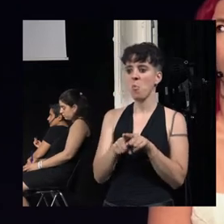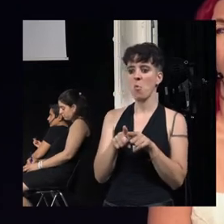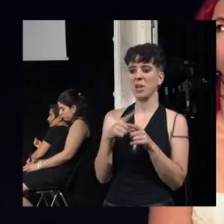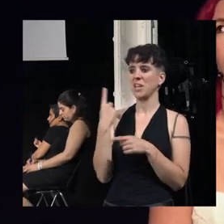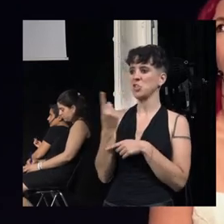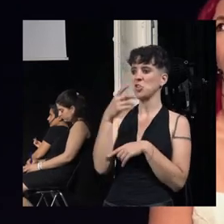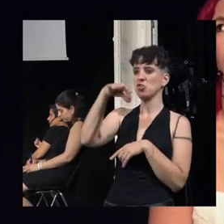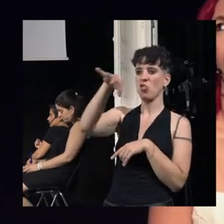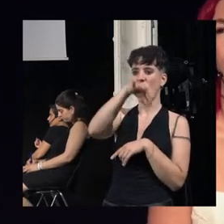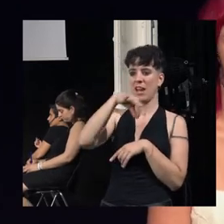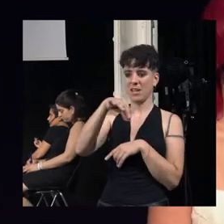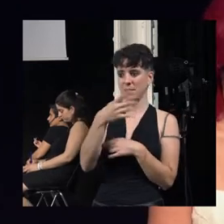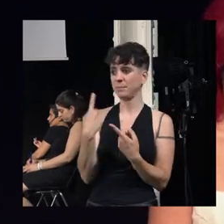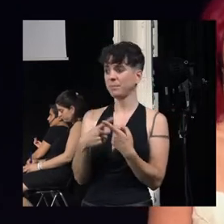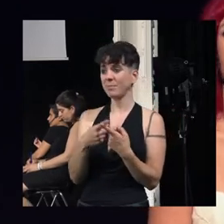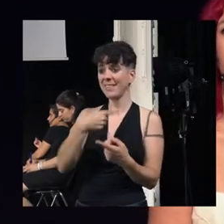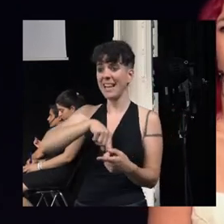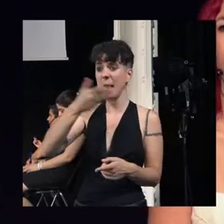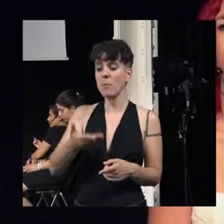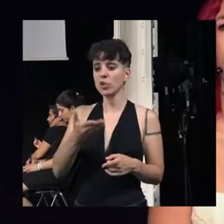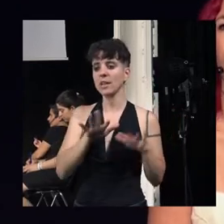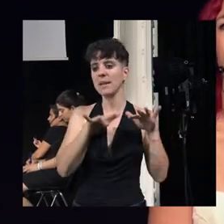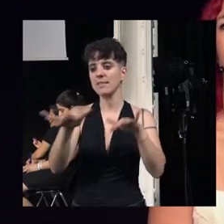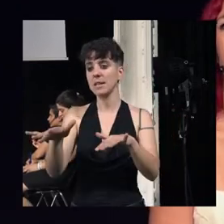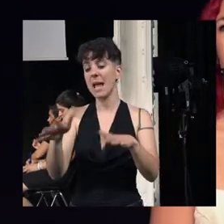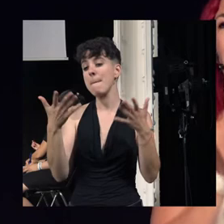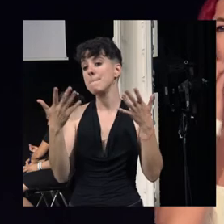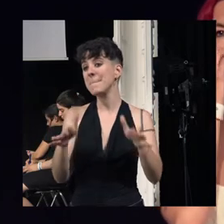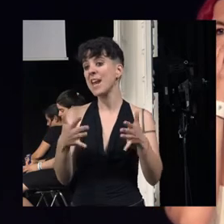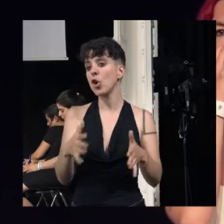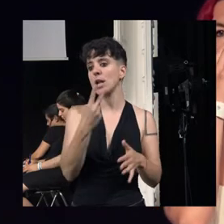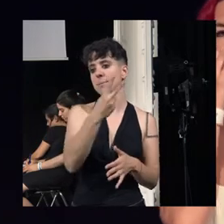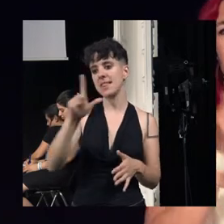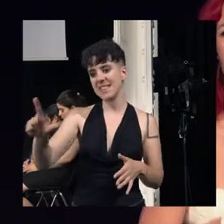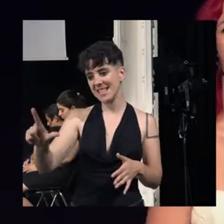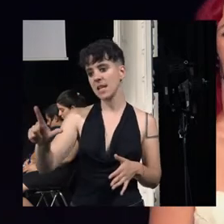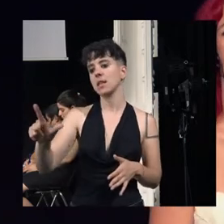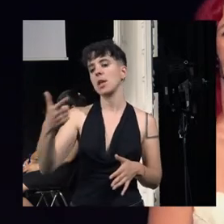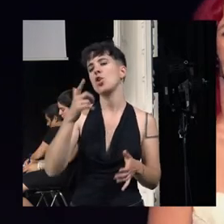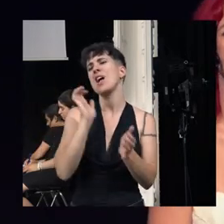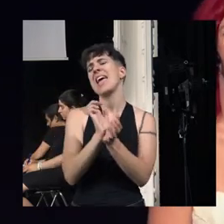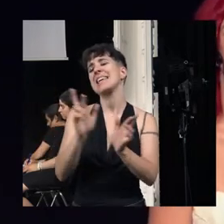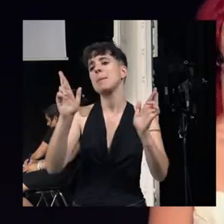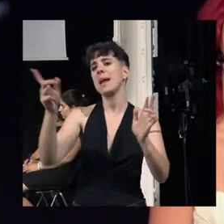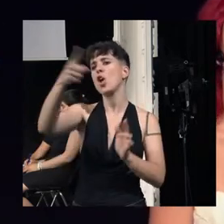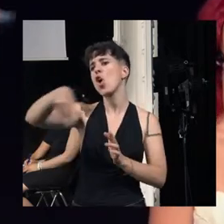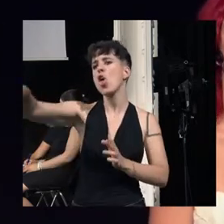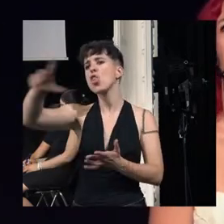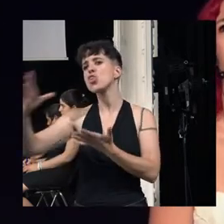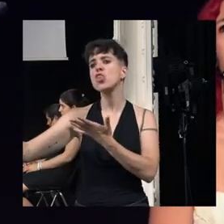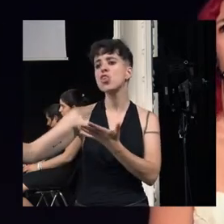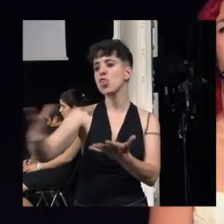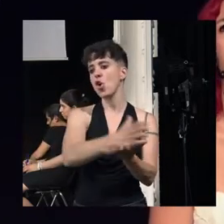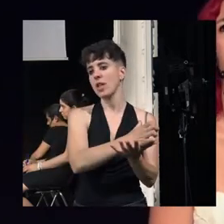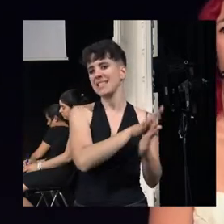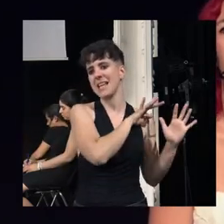nosotros es importante manifestarnos en Barcelona el miércoles 27, espero que todas vosotras, todas vosotras veros en la manifestación que en este